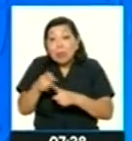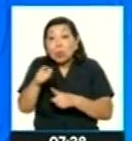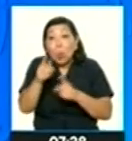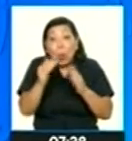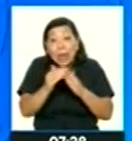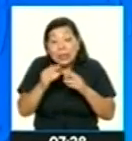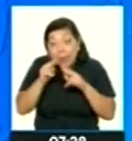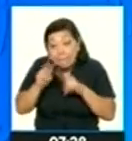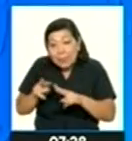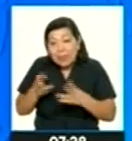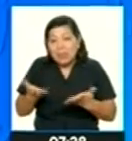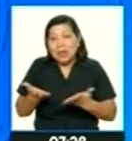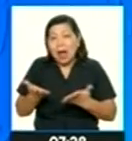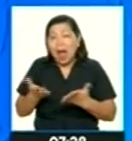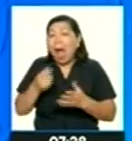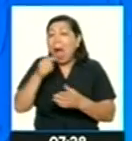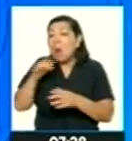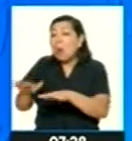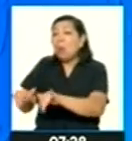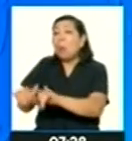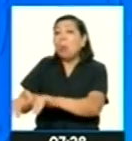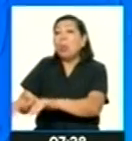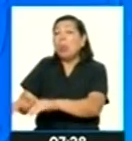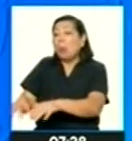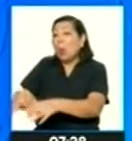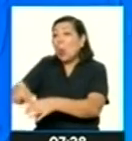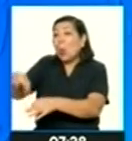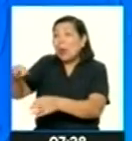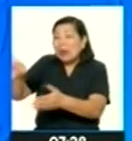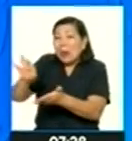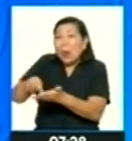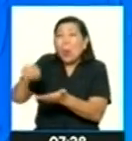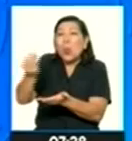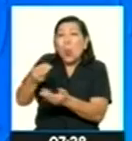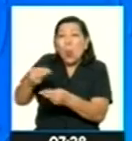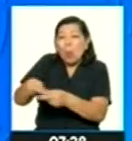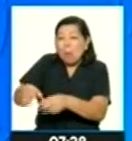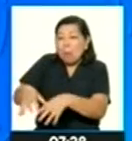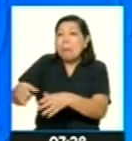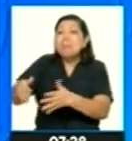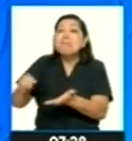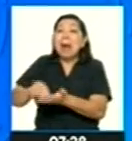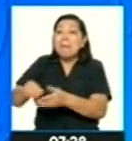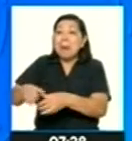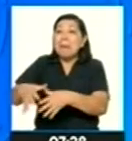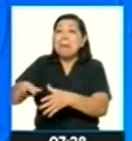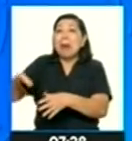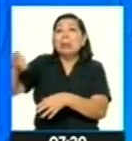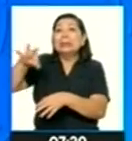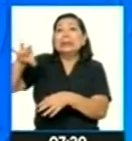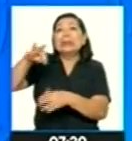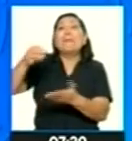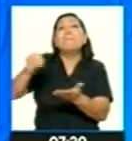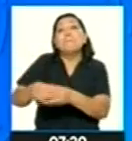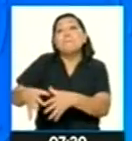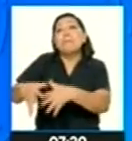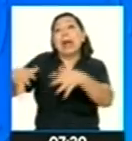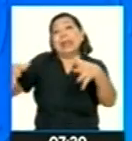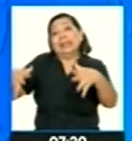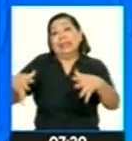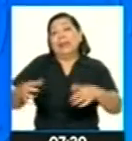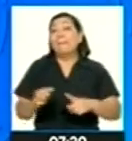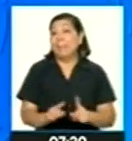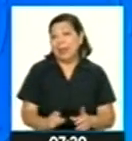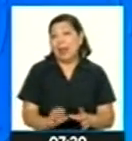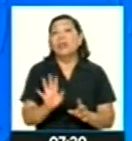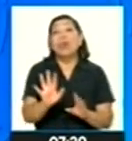casa no hayan criaderos, porque si fumigas y siguen los criaderos, van a seguir saliendo los adultos. Entonces, una participación tanto